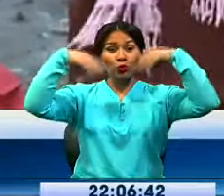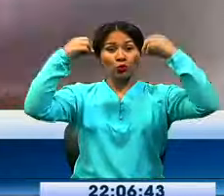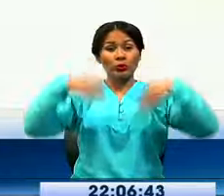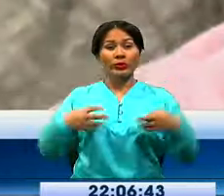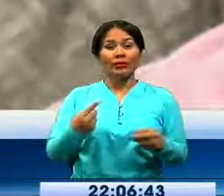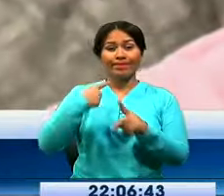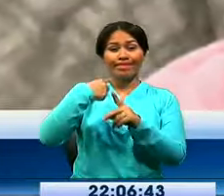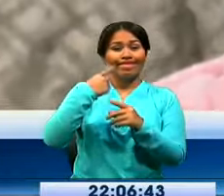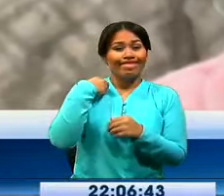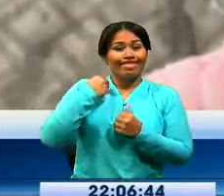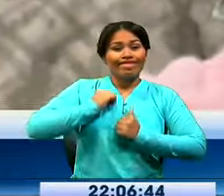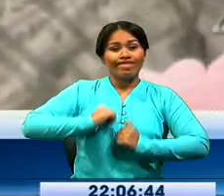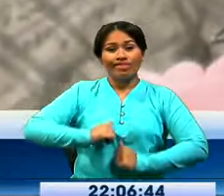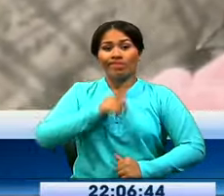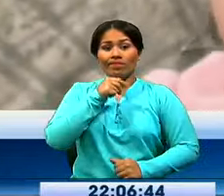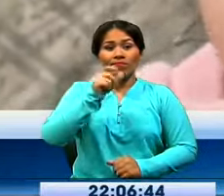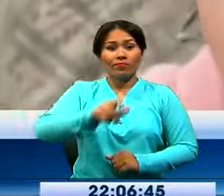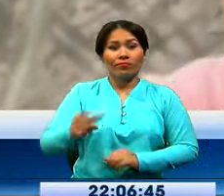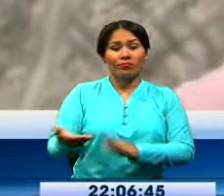queridos.